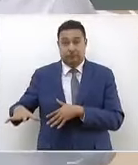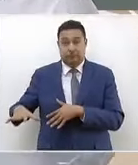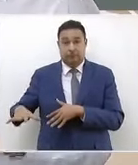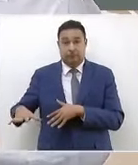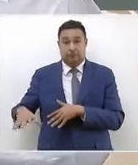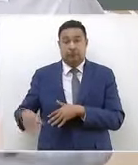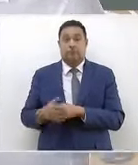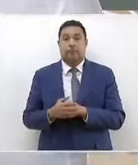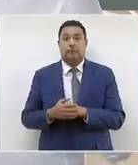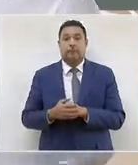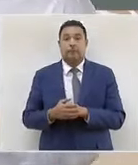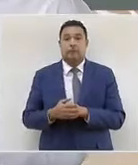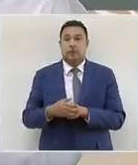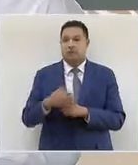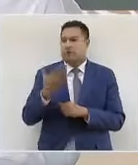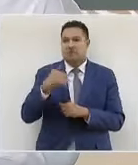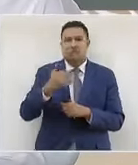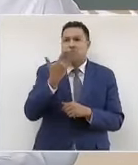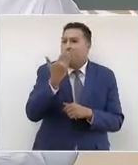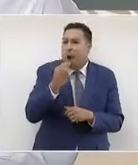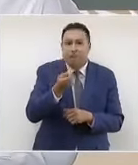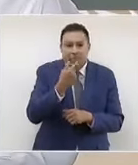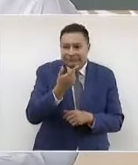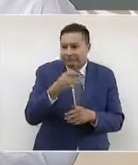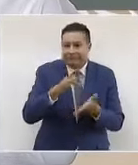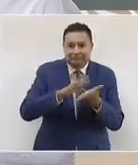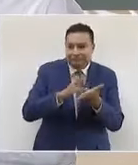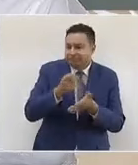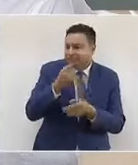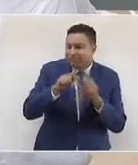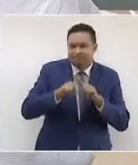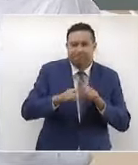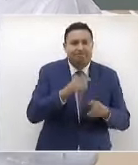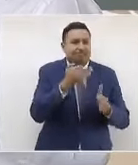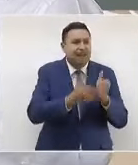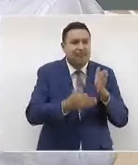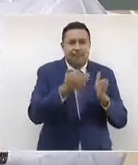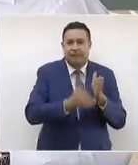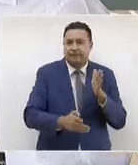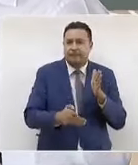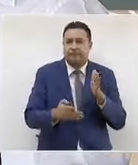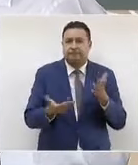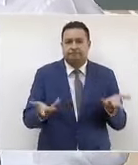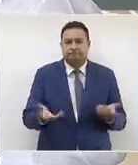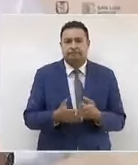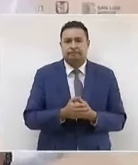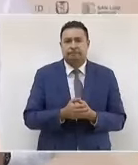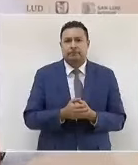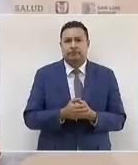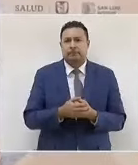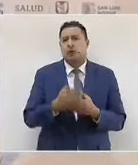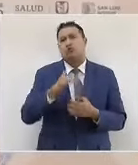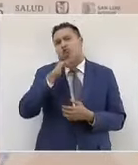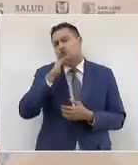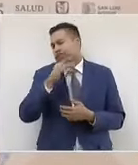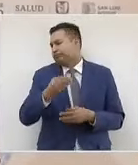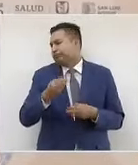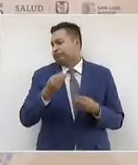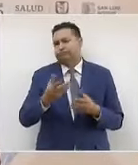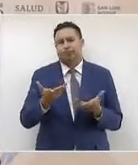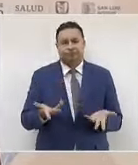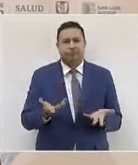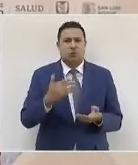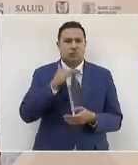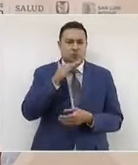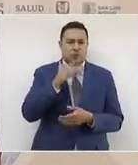Y no había abasto, porque había mucha corrupción.